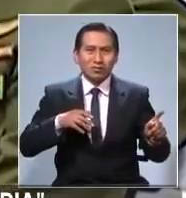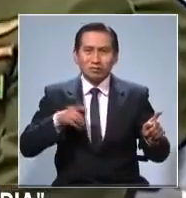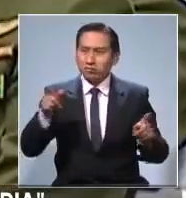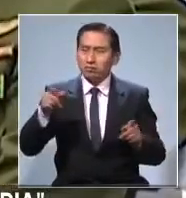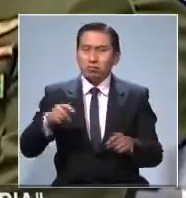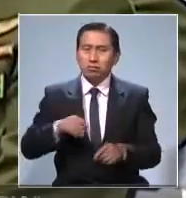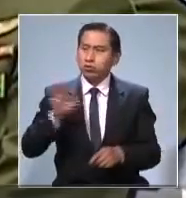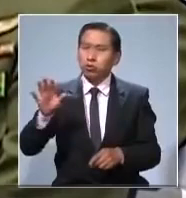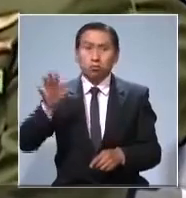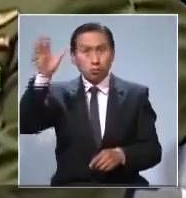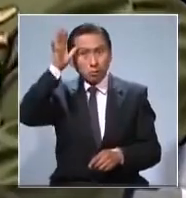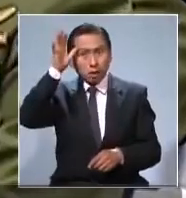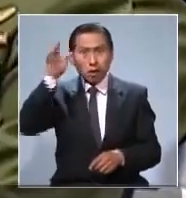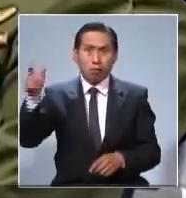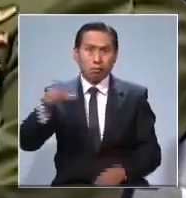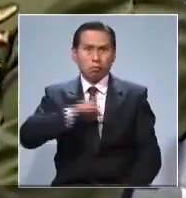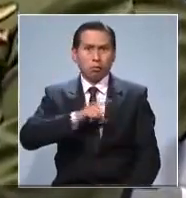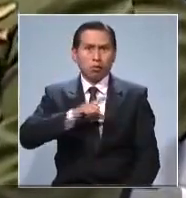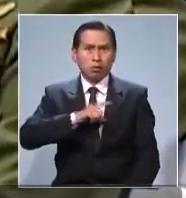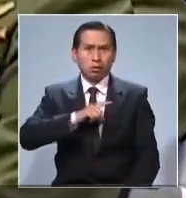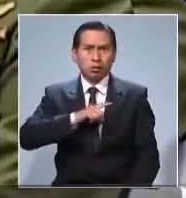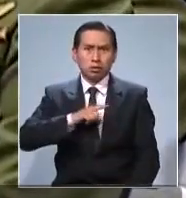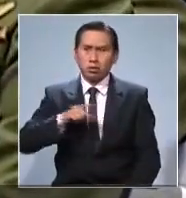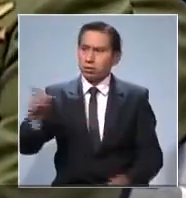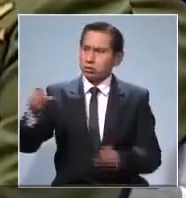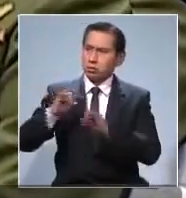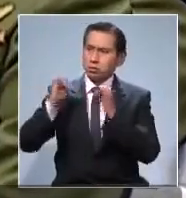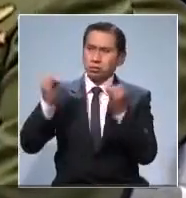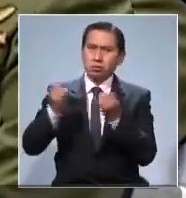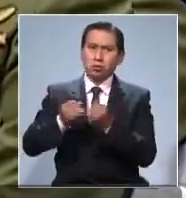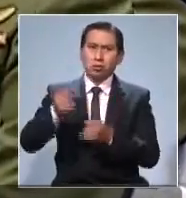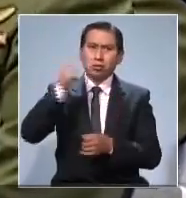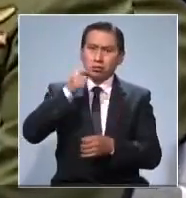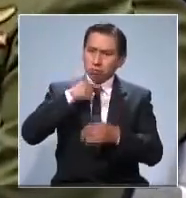policial Antofagasta, Clemente Ríos.